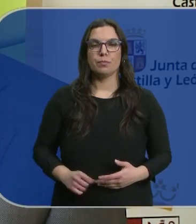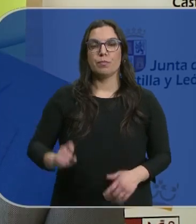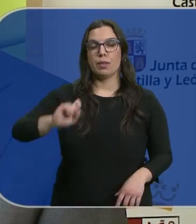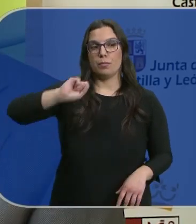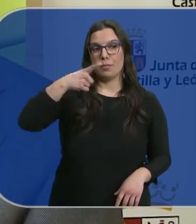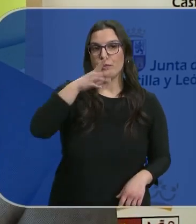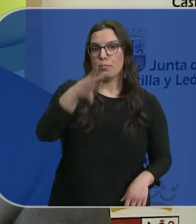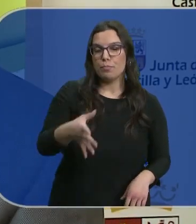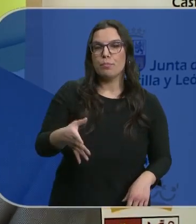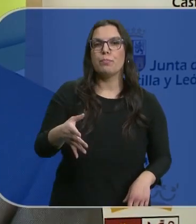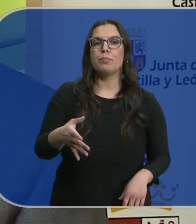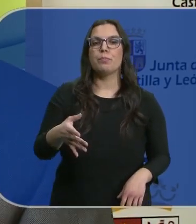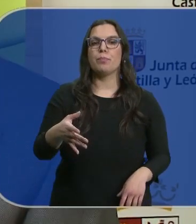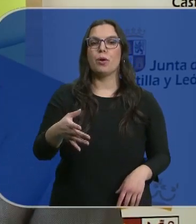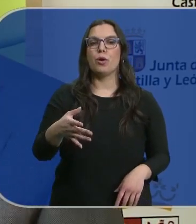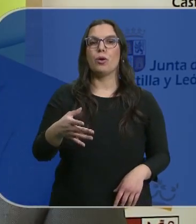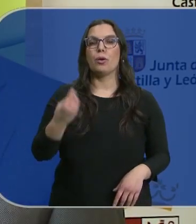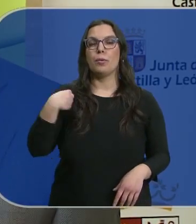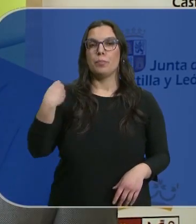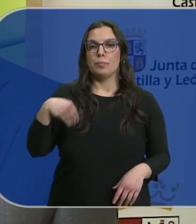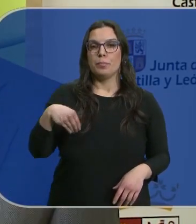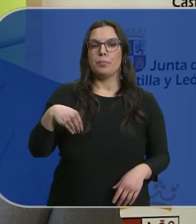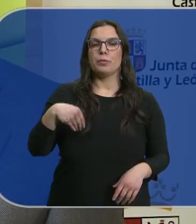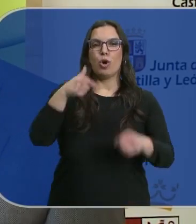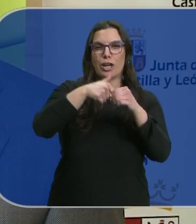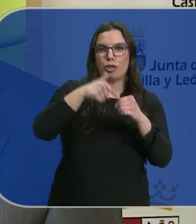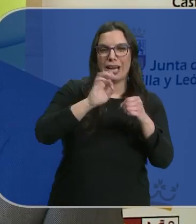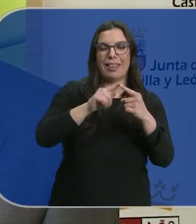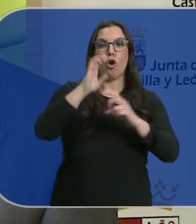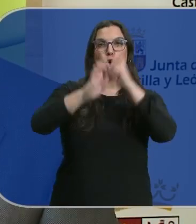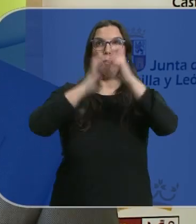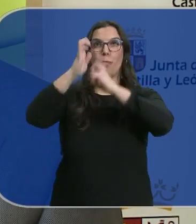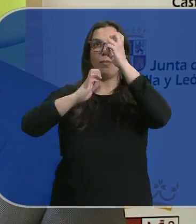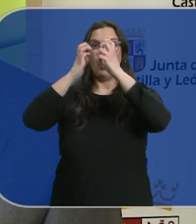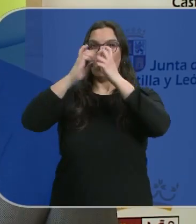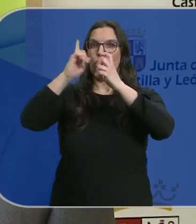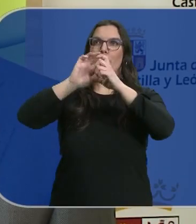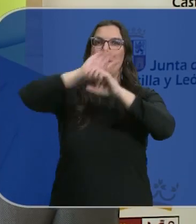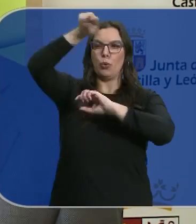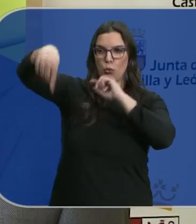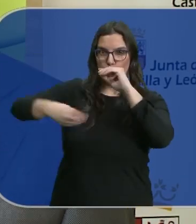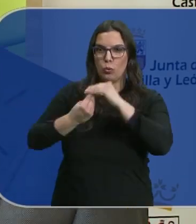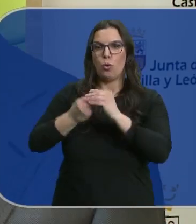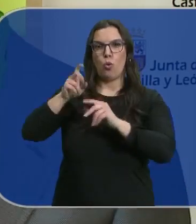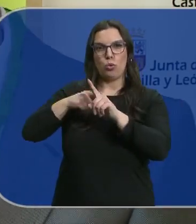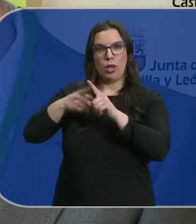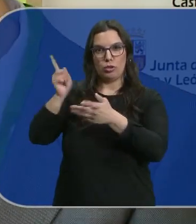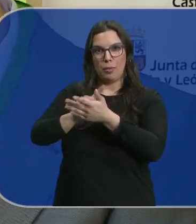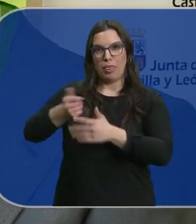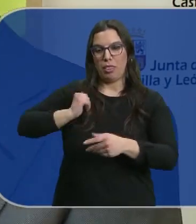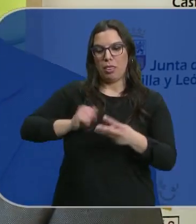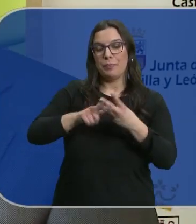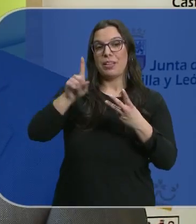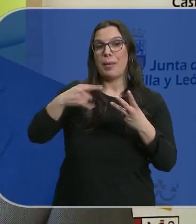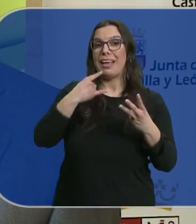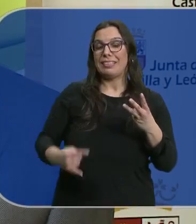Primero, porque no se quema combustibles fósiles. Segundo, los humos no se tiran a la atmósfera porque se reutilizan. Y tercero, nosotros